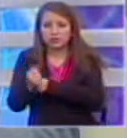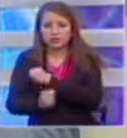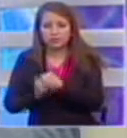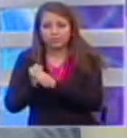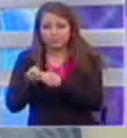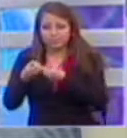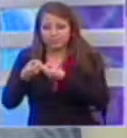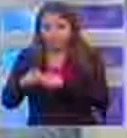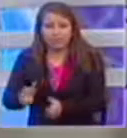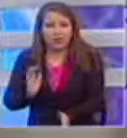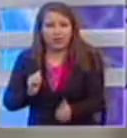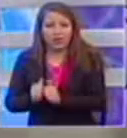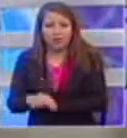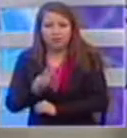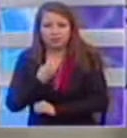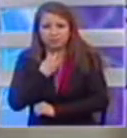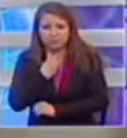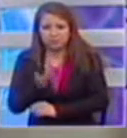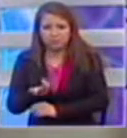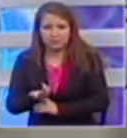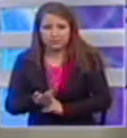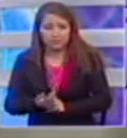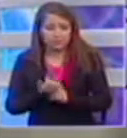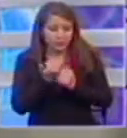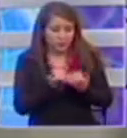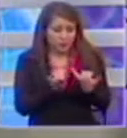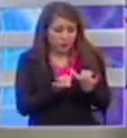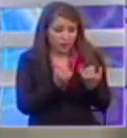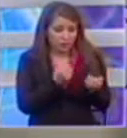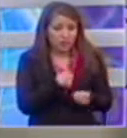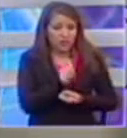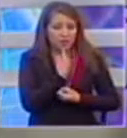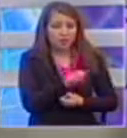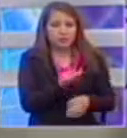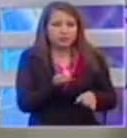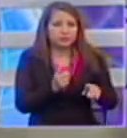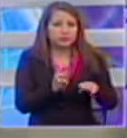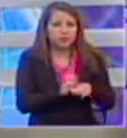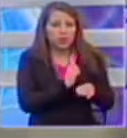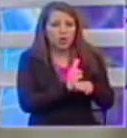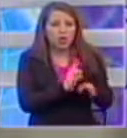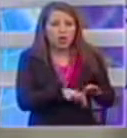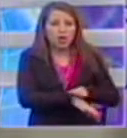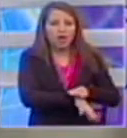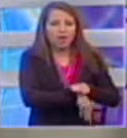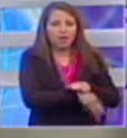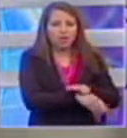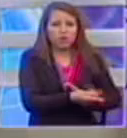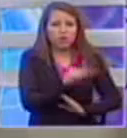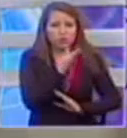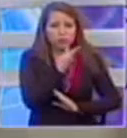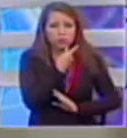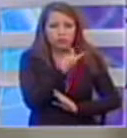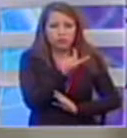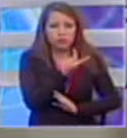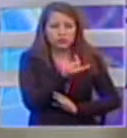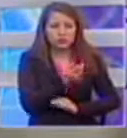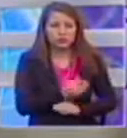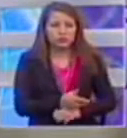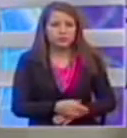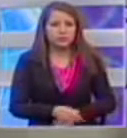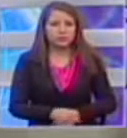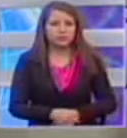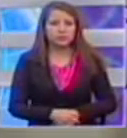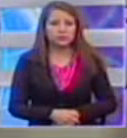han perdido. Ahora, a estas alturas, ¿podemos decir que se trata de la utilización de fondos públicos en pro